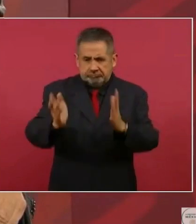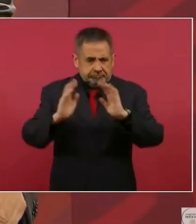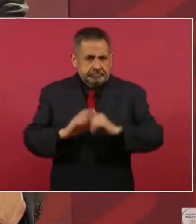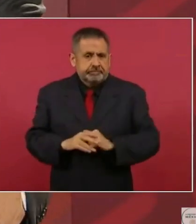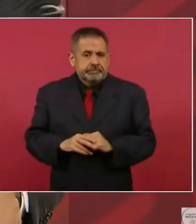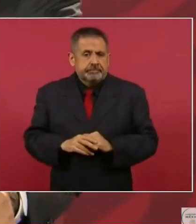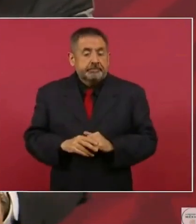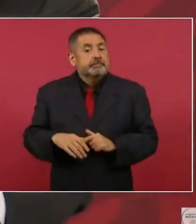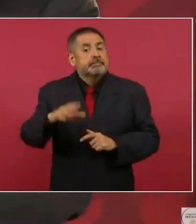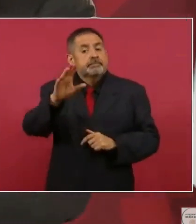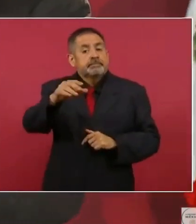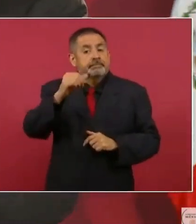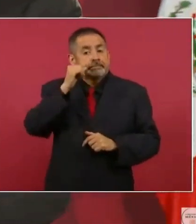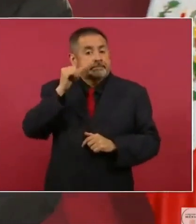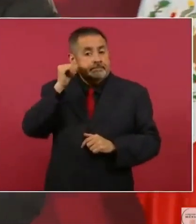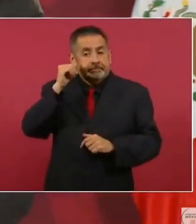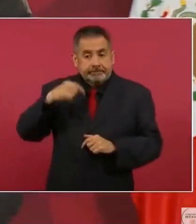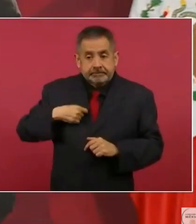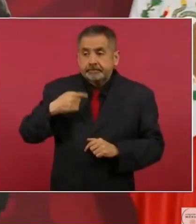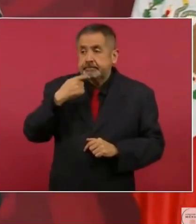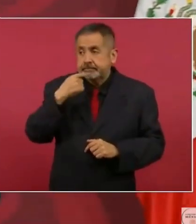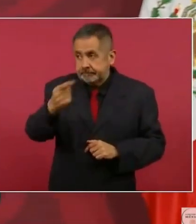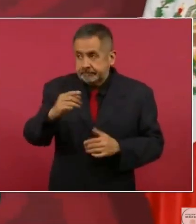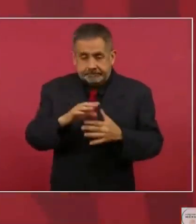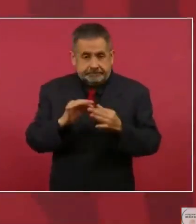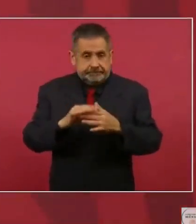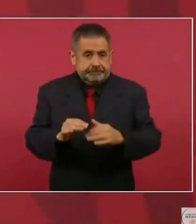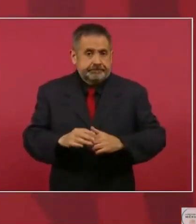Ayer también lo dije,